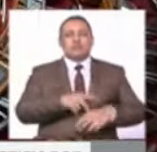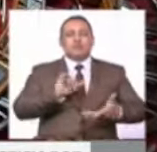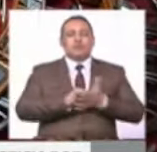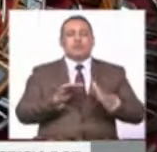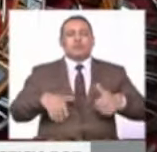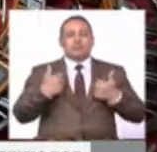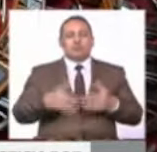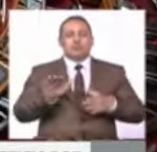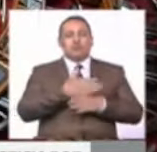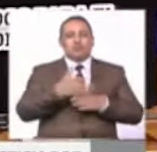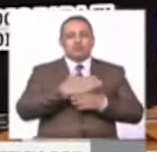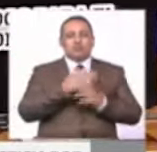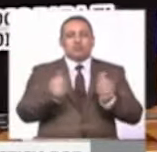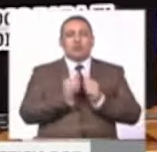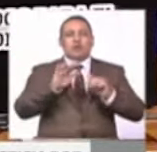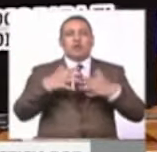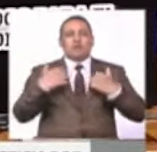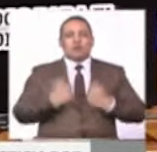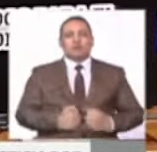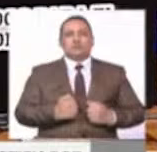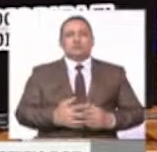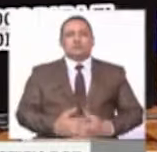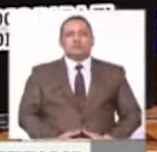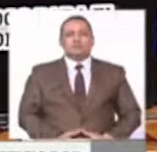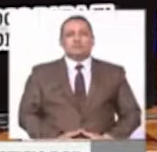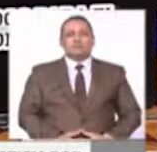podrá compartir con su